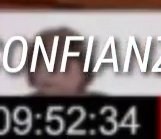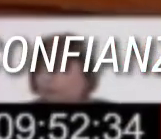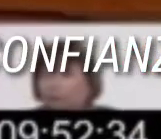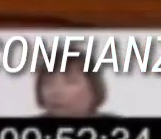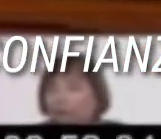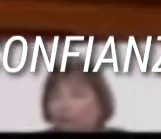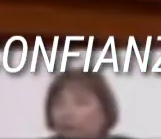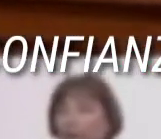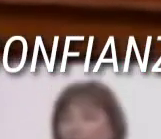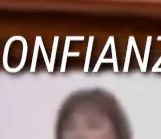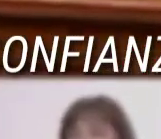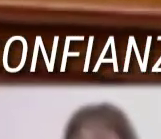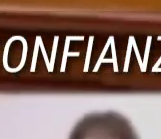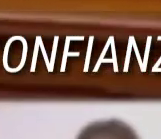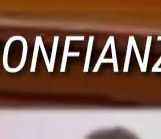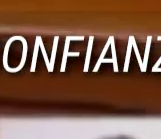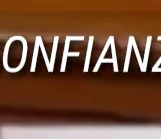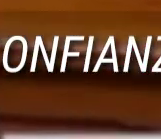próximo vídeo Chau chau hasta luego